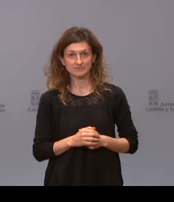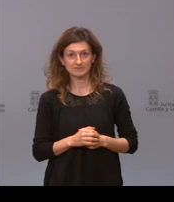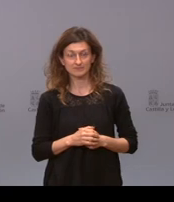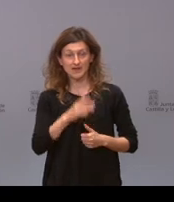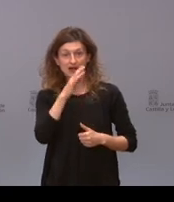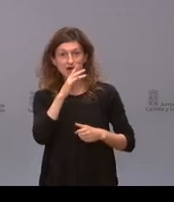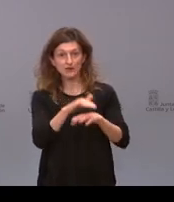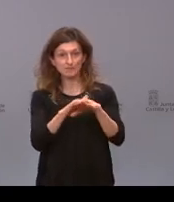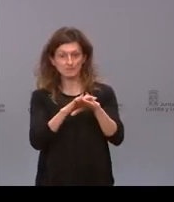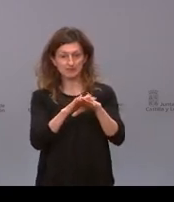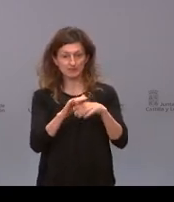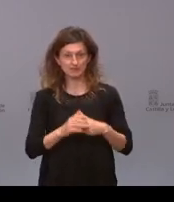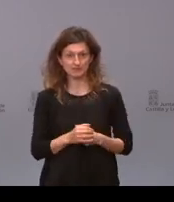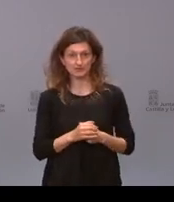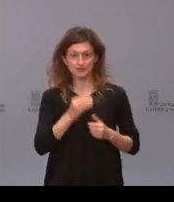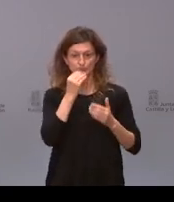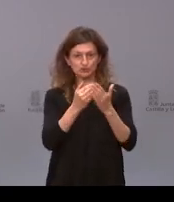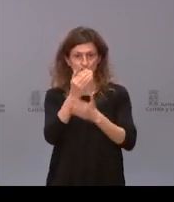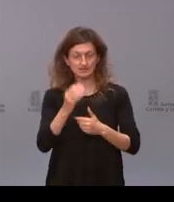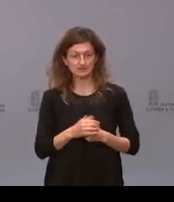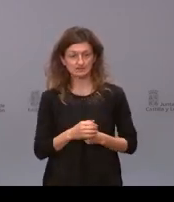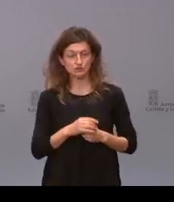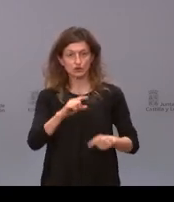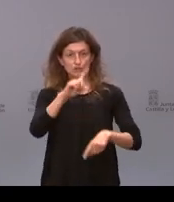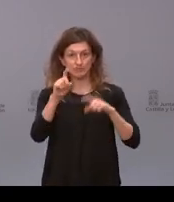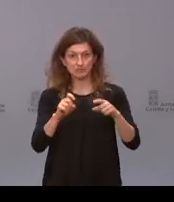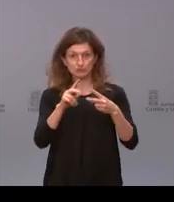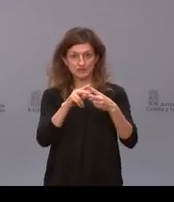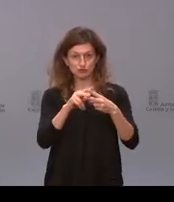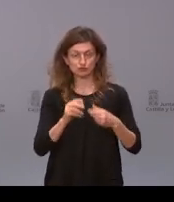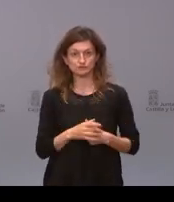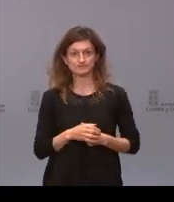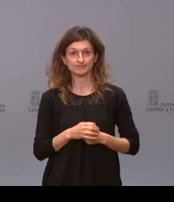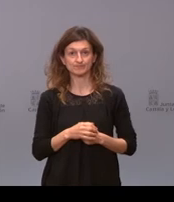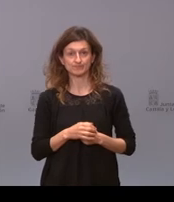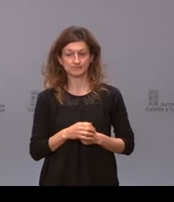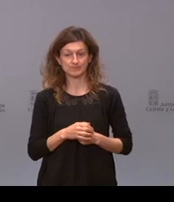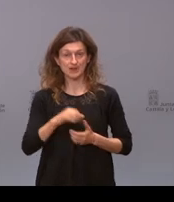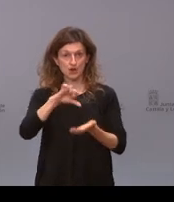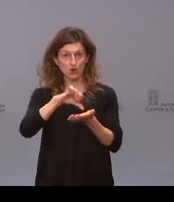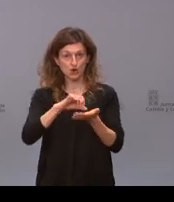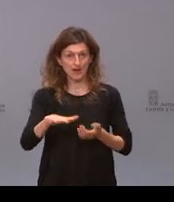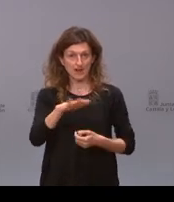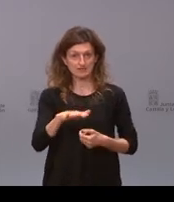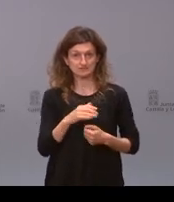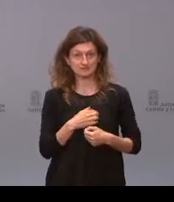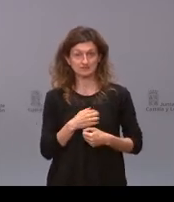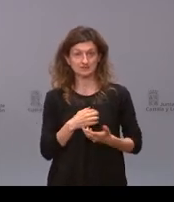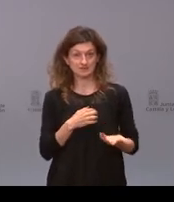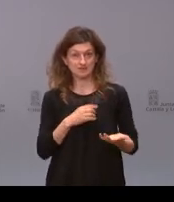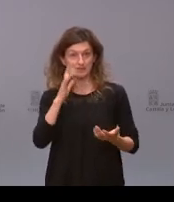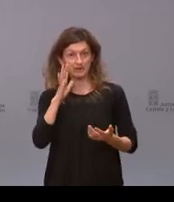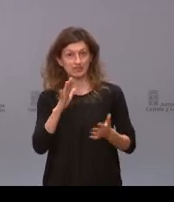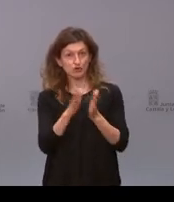ahora perdón perdón buenos días yo tengo dos preguntas para la consejera son muy locales y una de ellas se parece bastante a la que